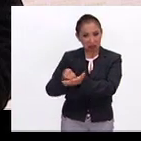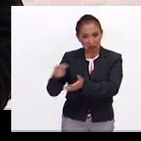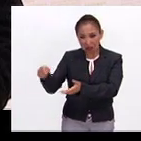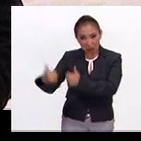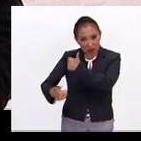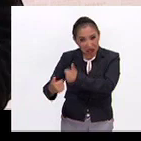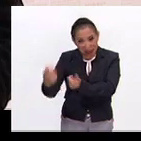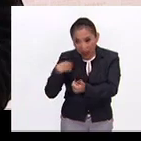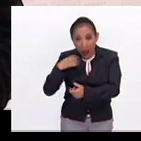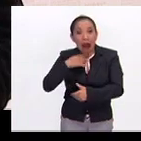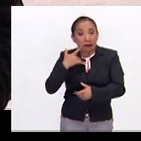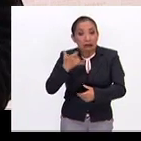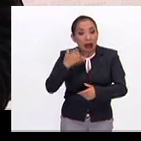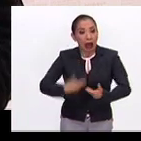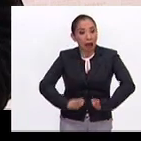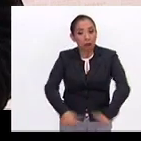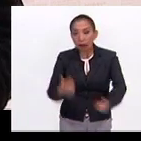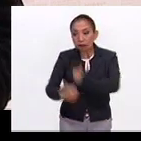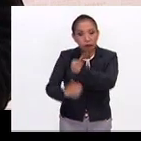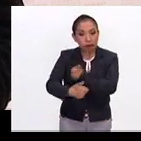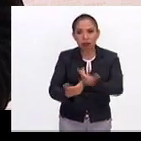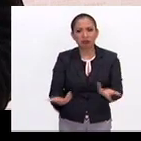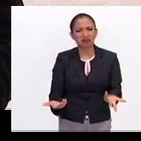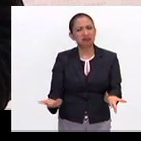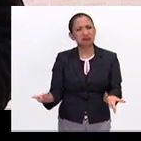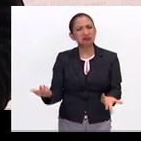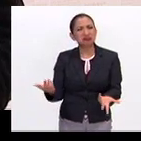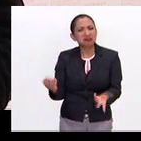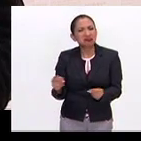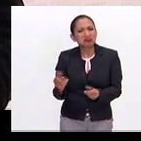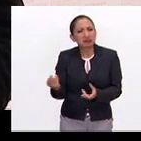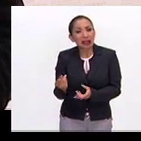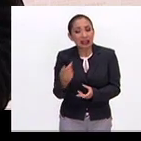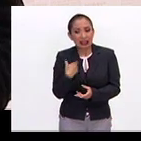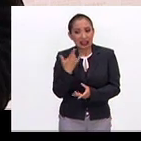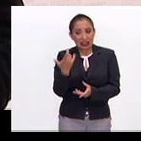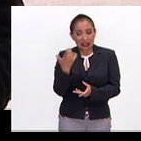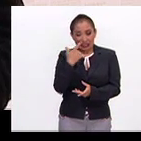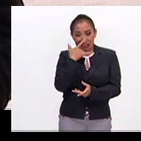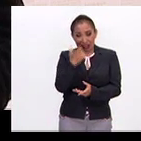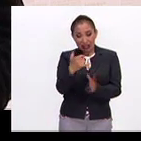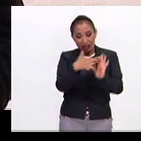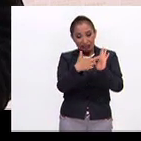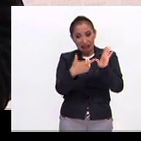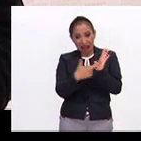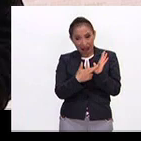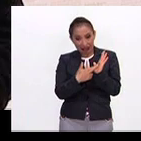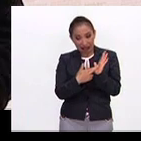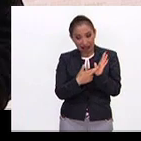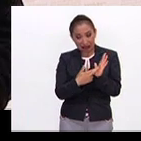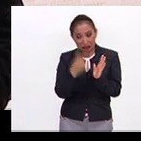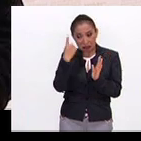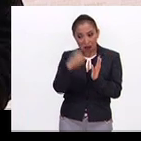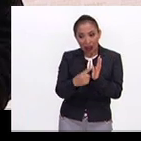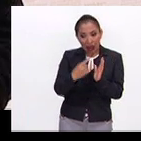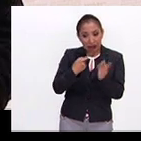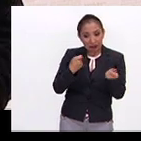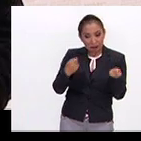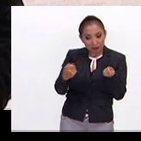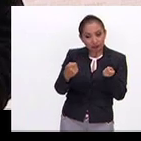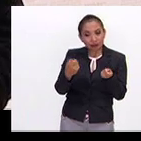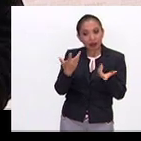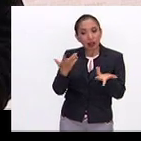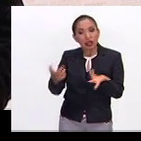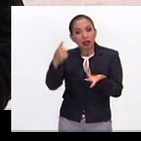y los extraños estándares morales, y el lavado de cerebro por los medios masivos.